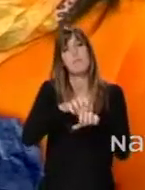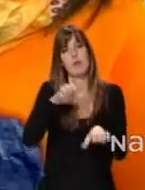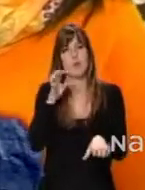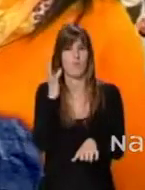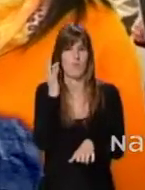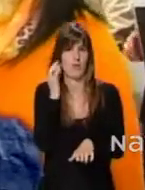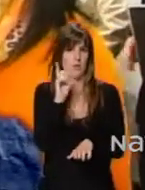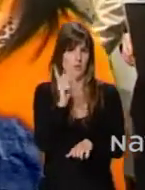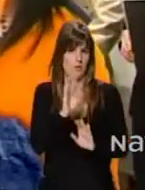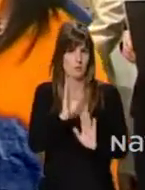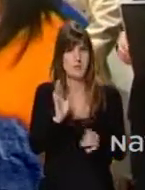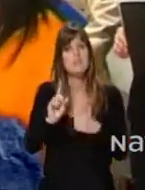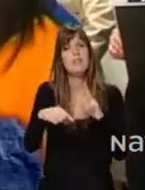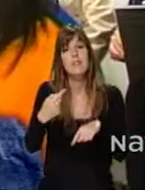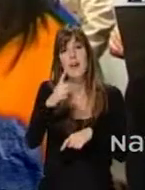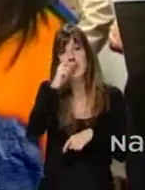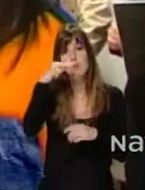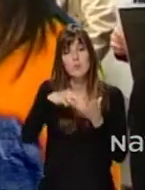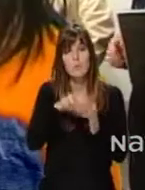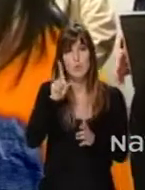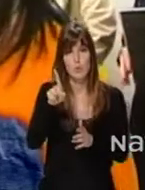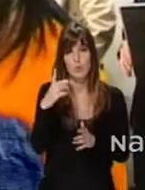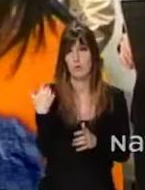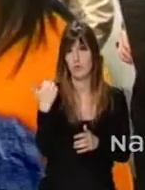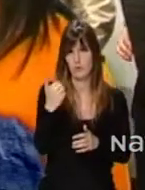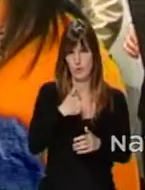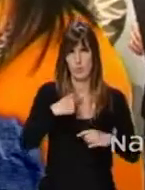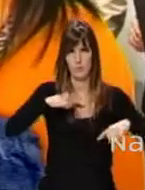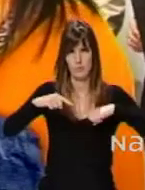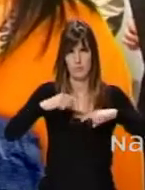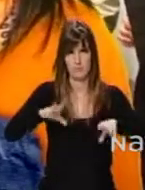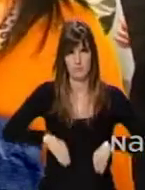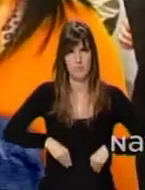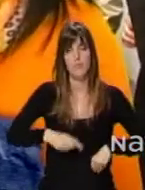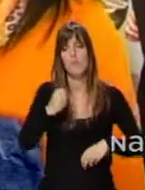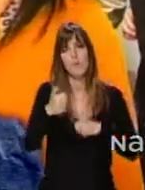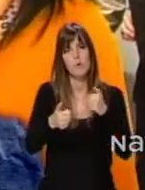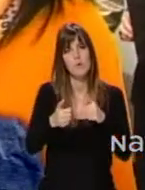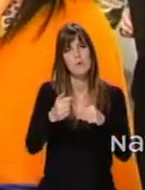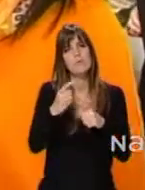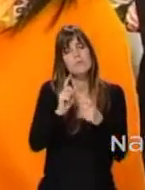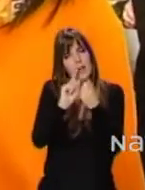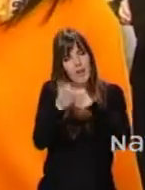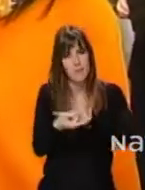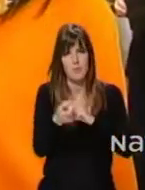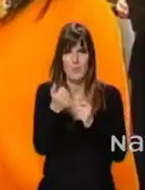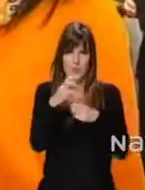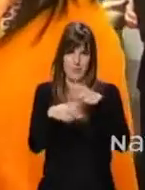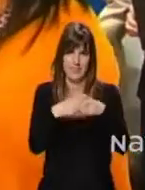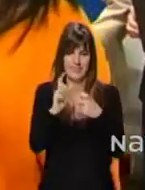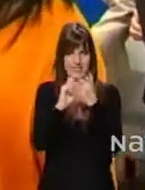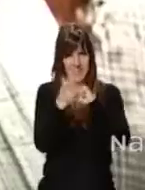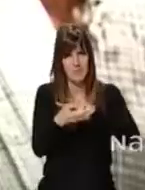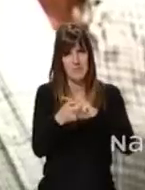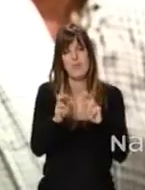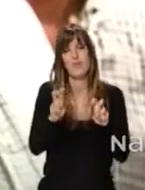años, hasta, ya te digo, en el año 2001 cogí yo la dirección y le dimos un giro al coro, empezamos una